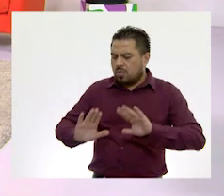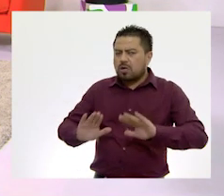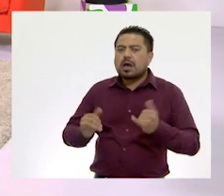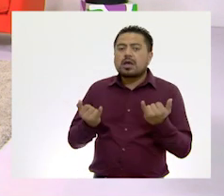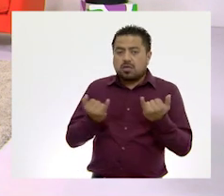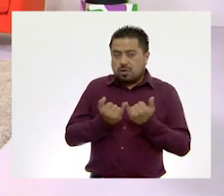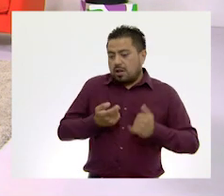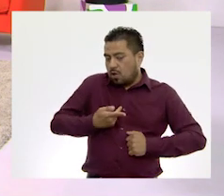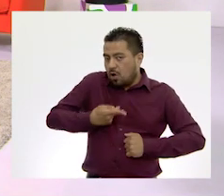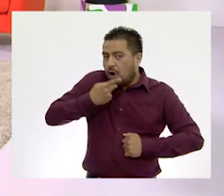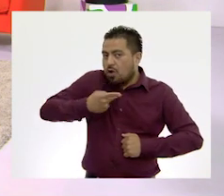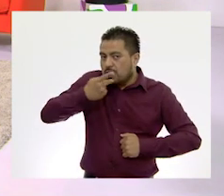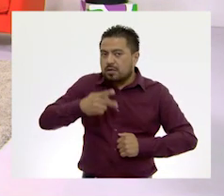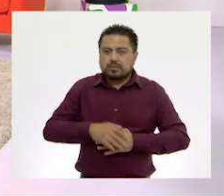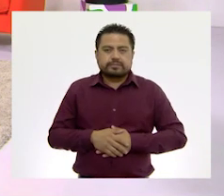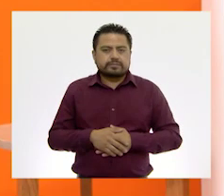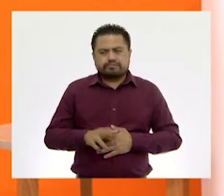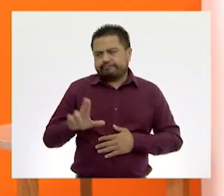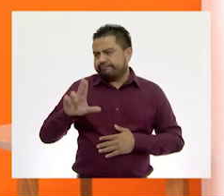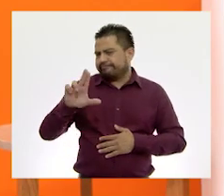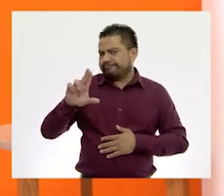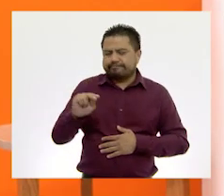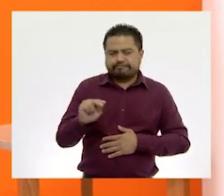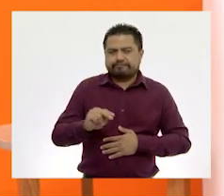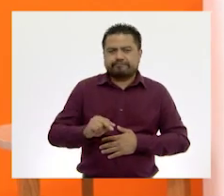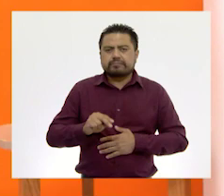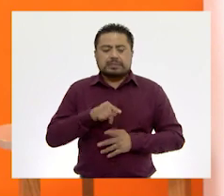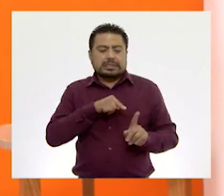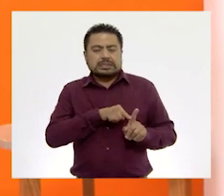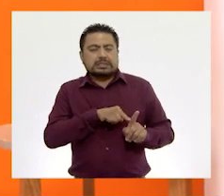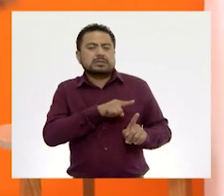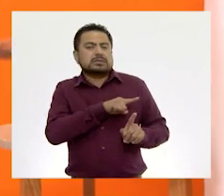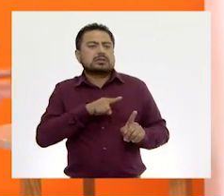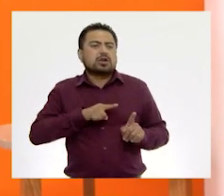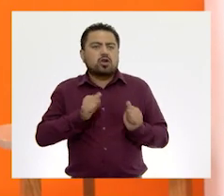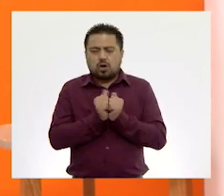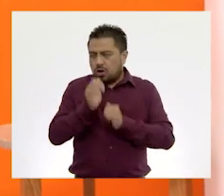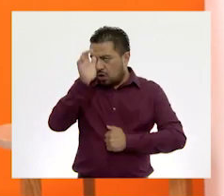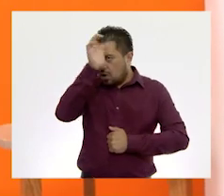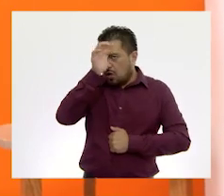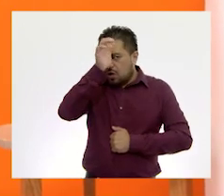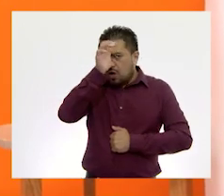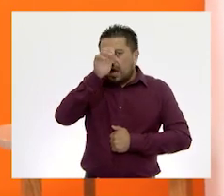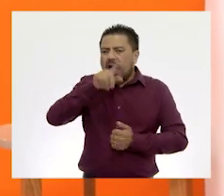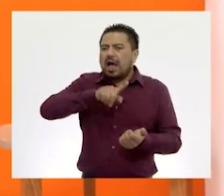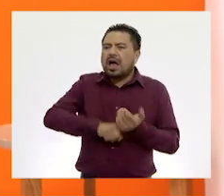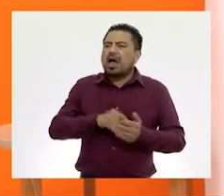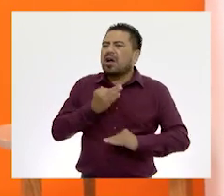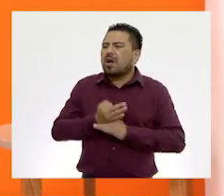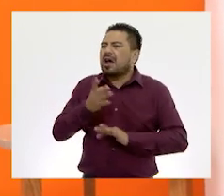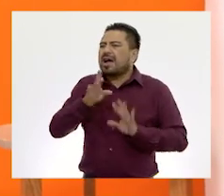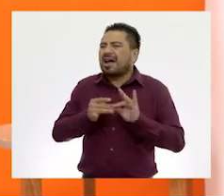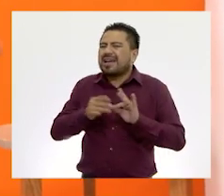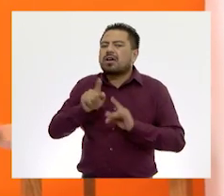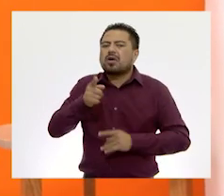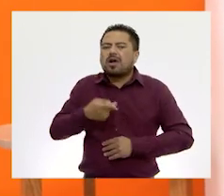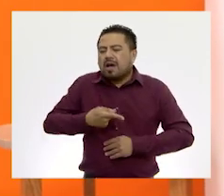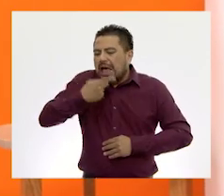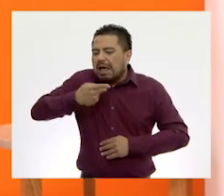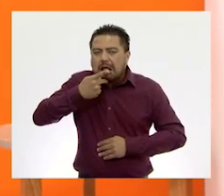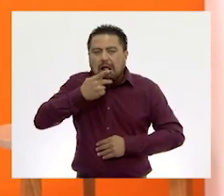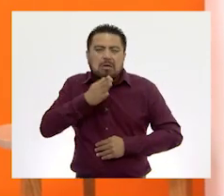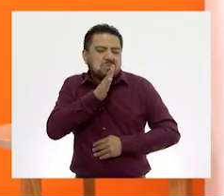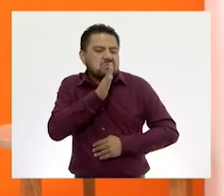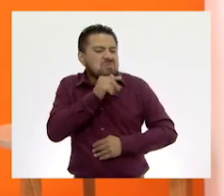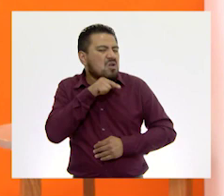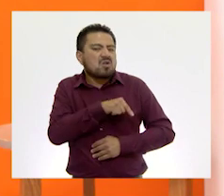que con los oyentes? Definitivamente no, y esto se debe a esta conciencia fonológica de la que nos hablabas hace rato, ¿no? La cual no es posible